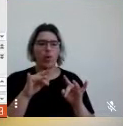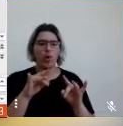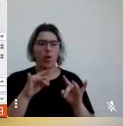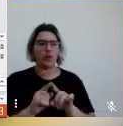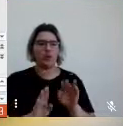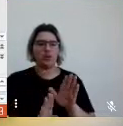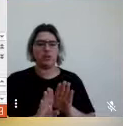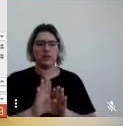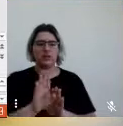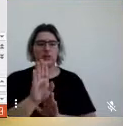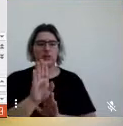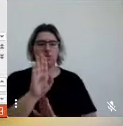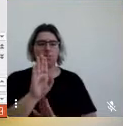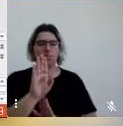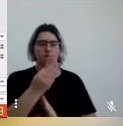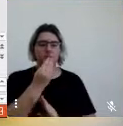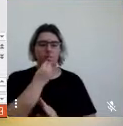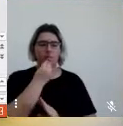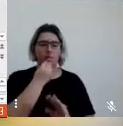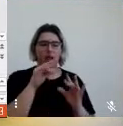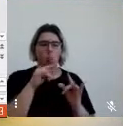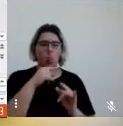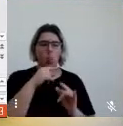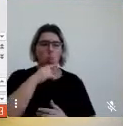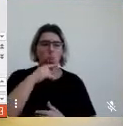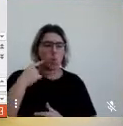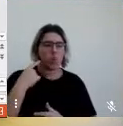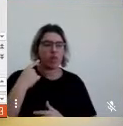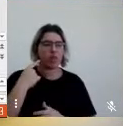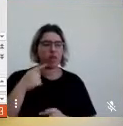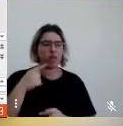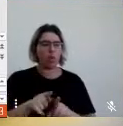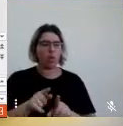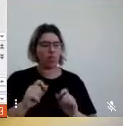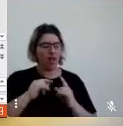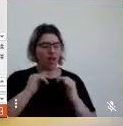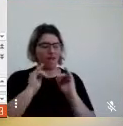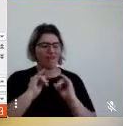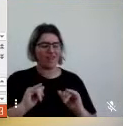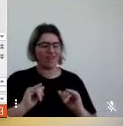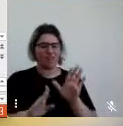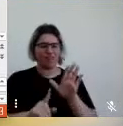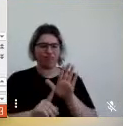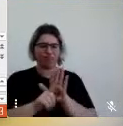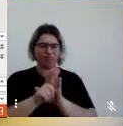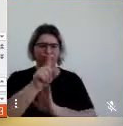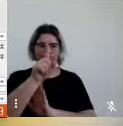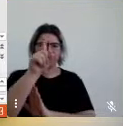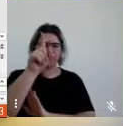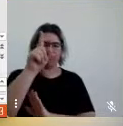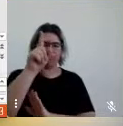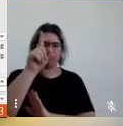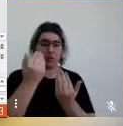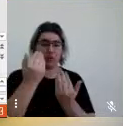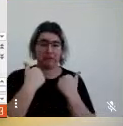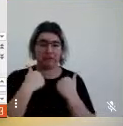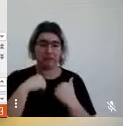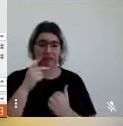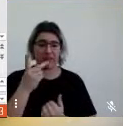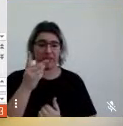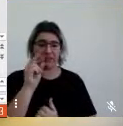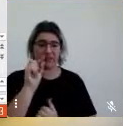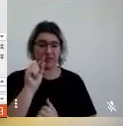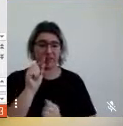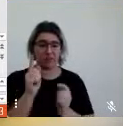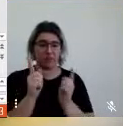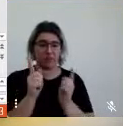Consumimos azúcar, tenemos esa felicidad, esas ganas otra vez y al cabo de 20 minutos volvemos a tener la necesidad